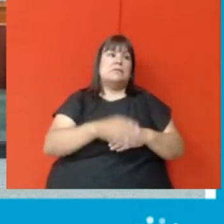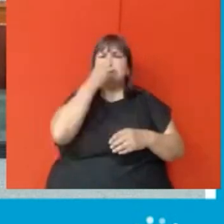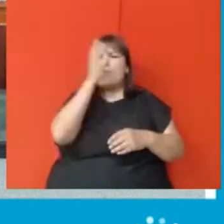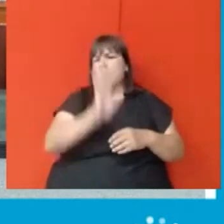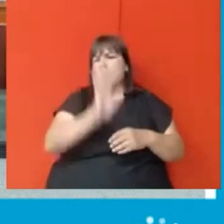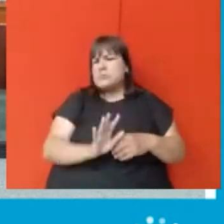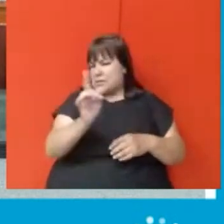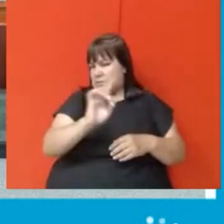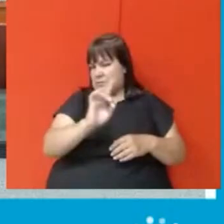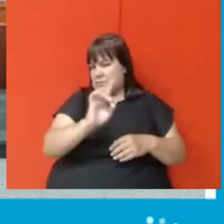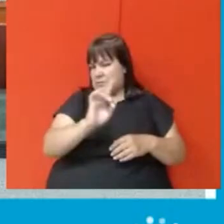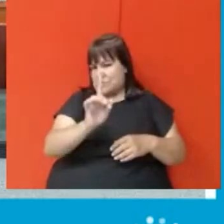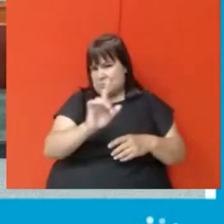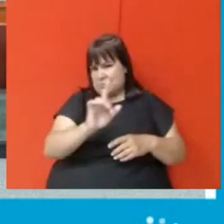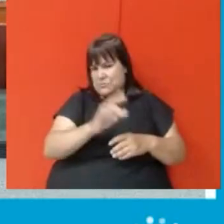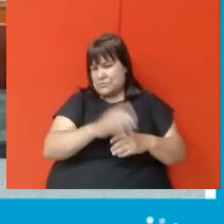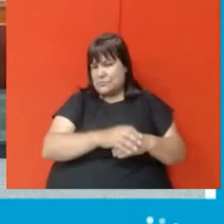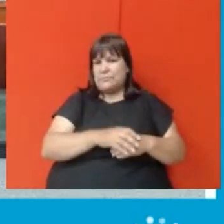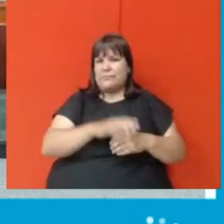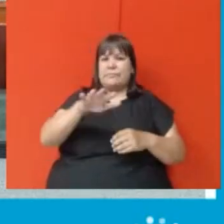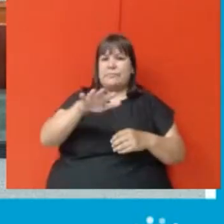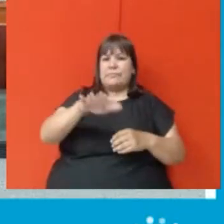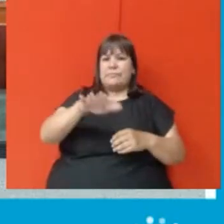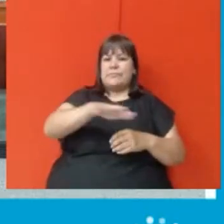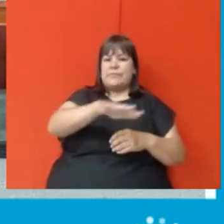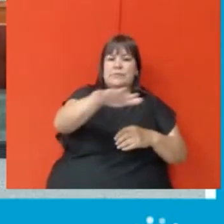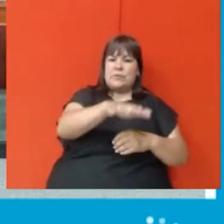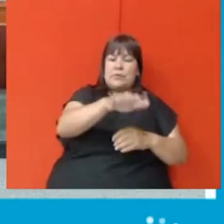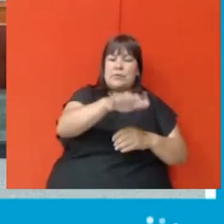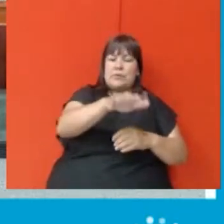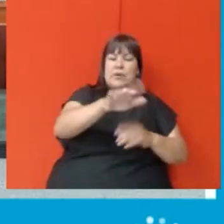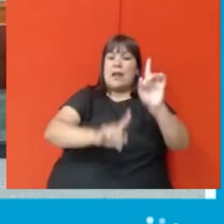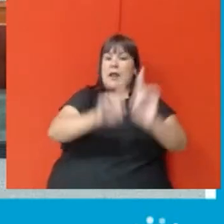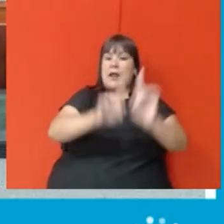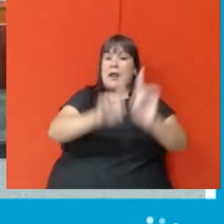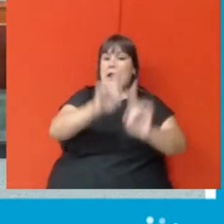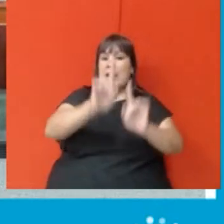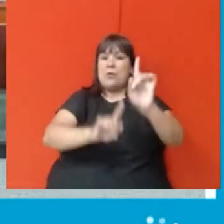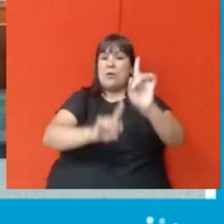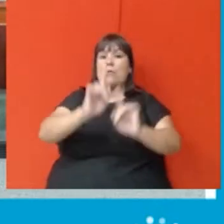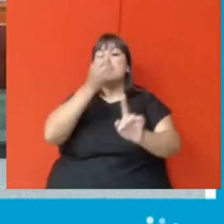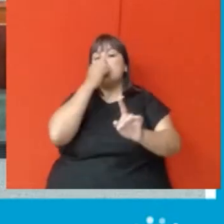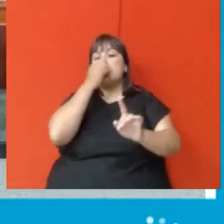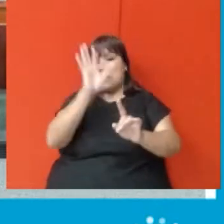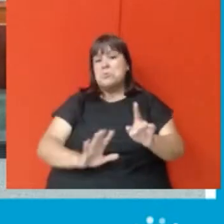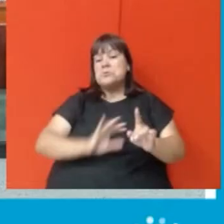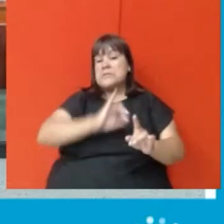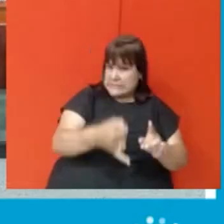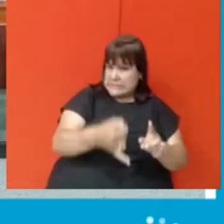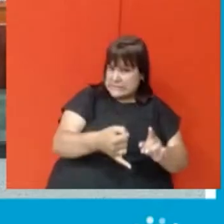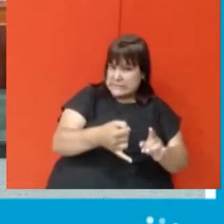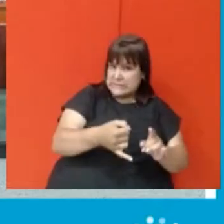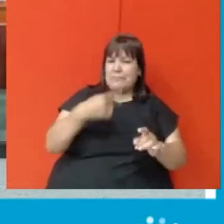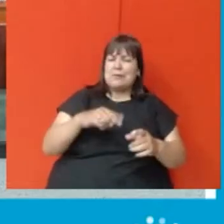pero hay instituciones de cuidado que realmente son maravillosas, pero hay muchísimas más instituciones que